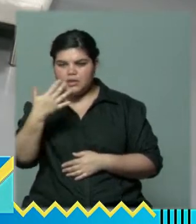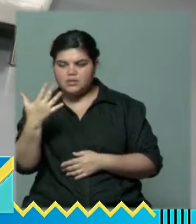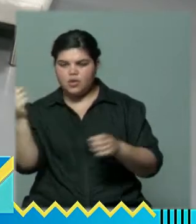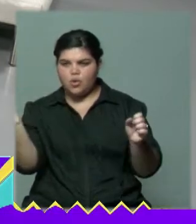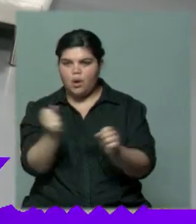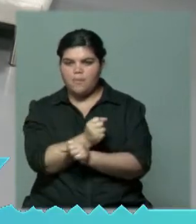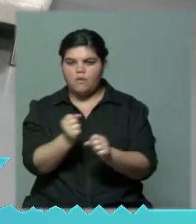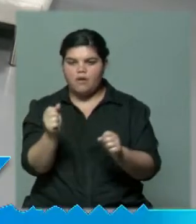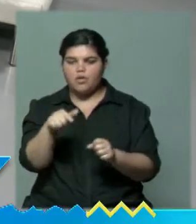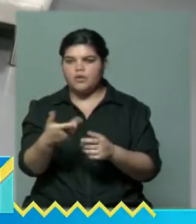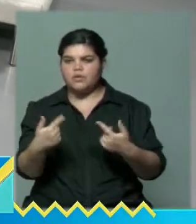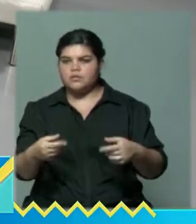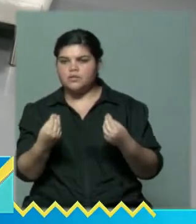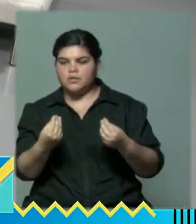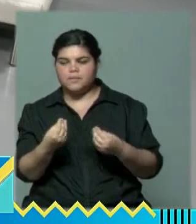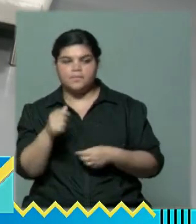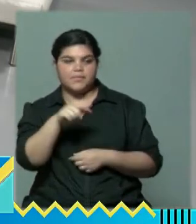estamos hablando de una ley de la dictadura.